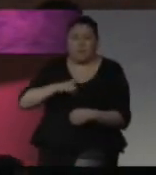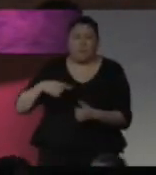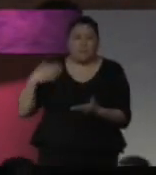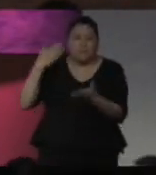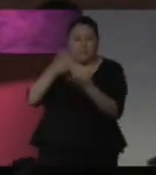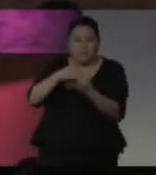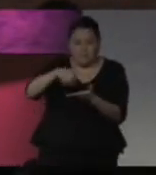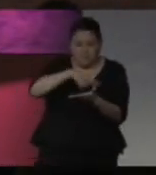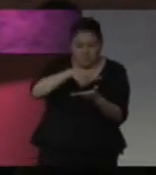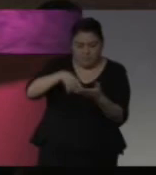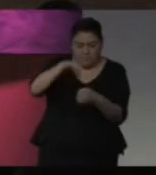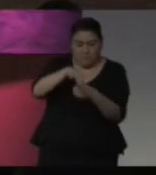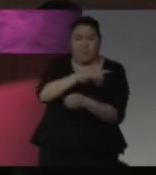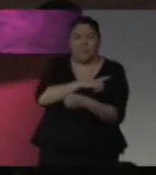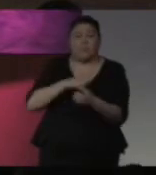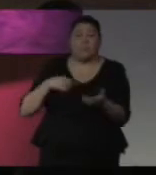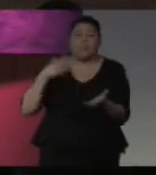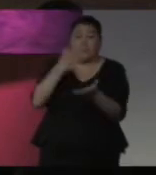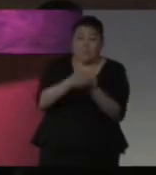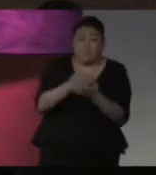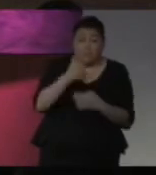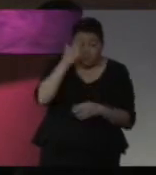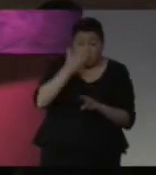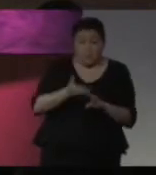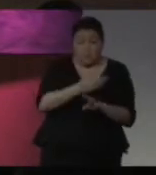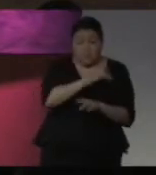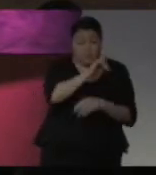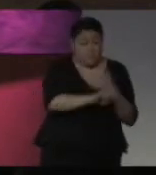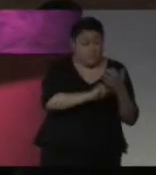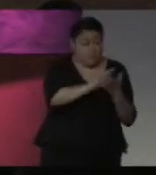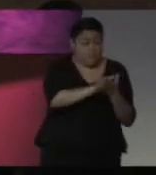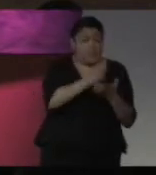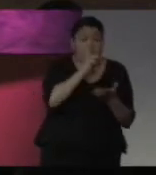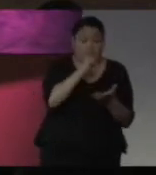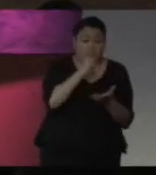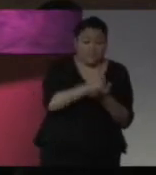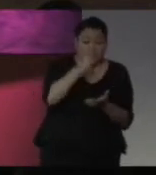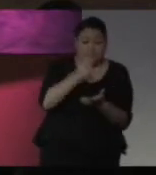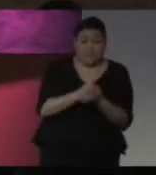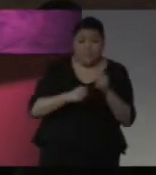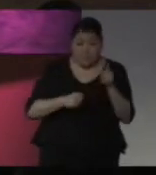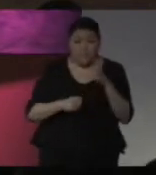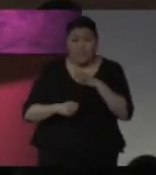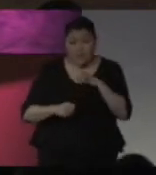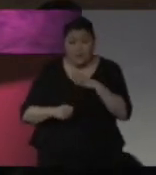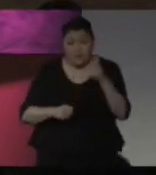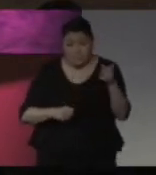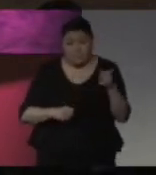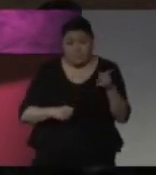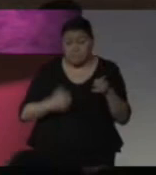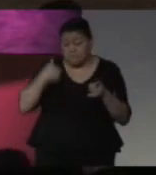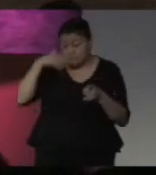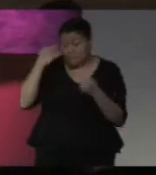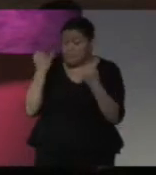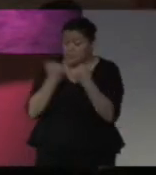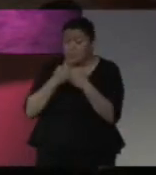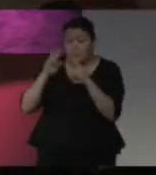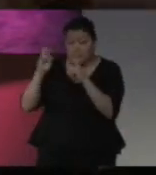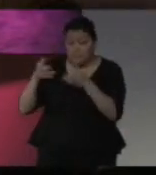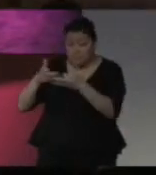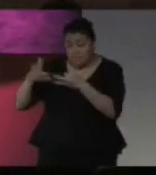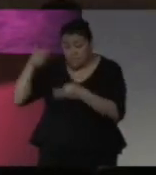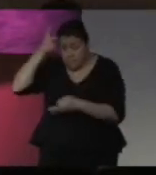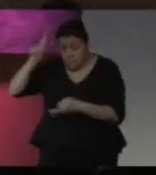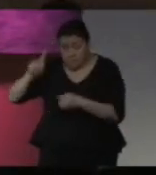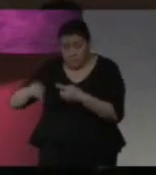los embates con las reformas que han aprobado, y ayer lo decía yo, tienen mucho que ver con la cuestión de la tenencia de la tierra, del agua y demás, de